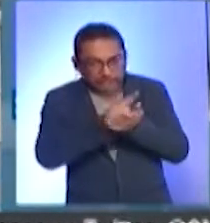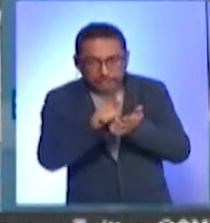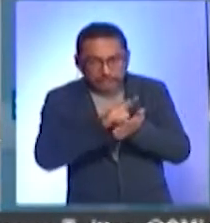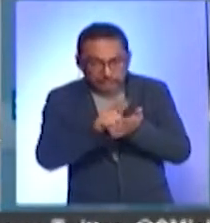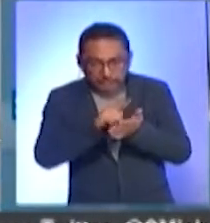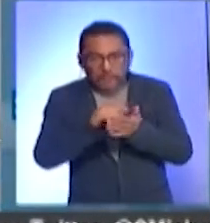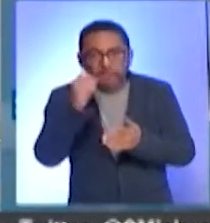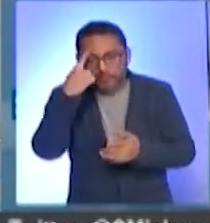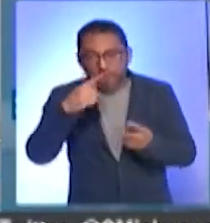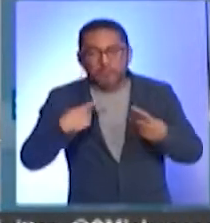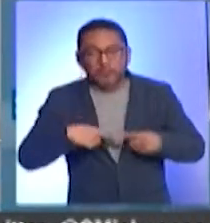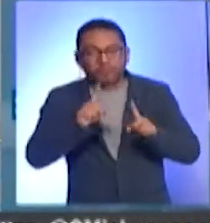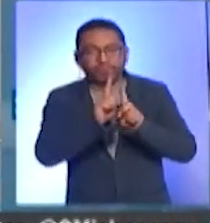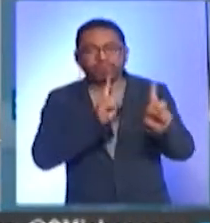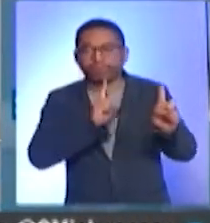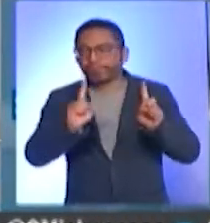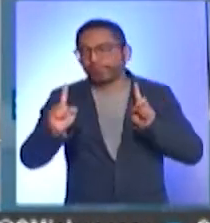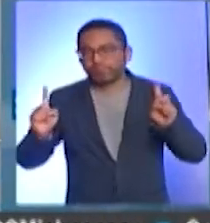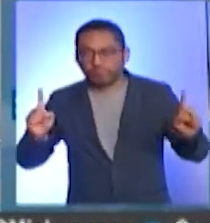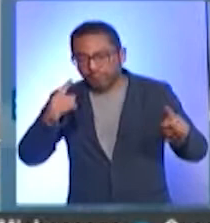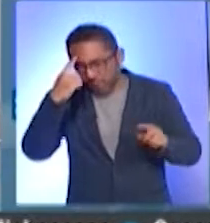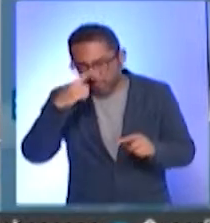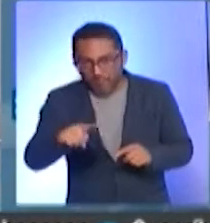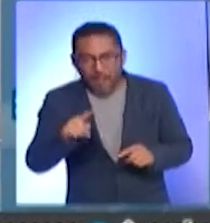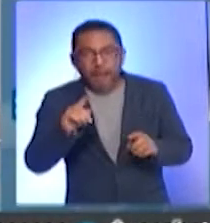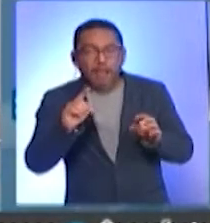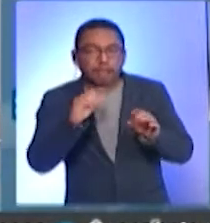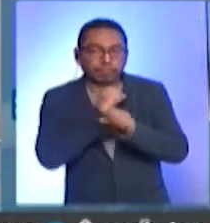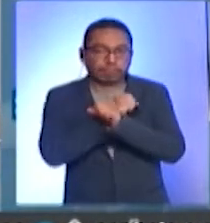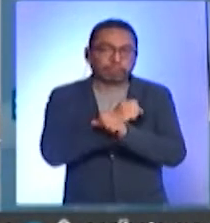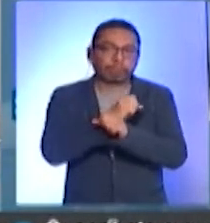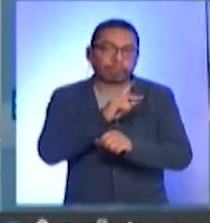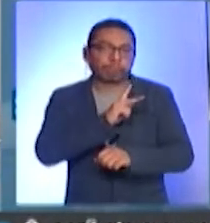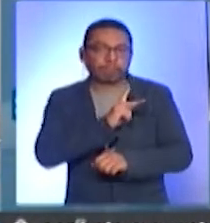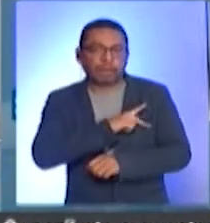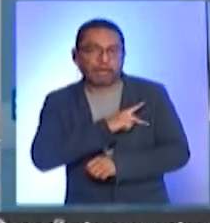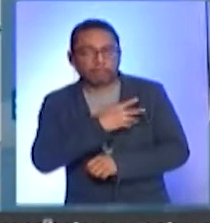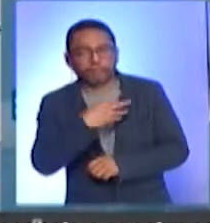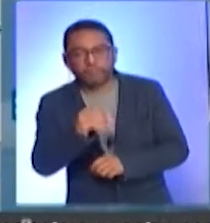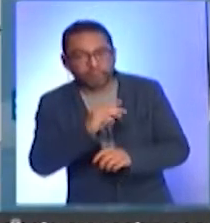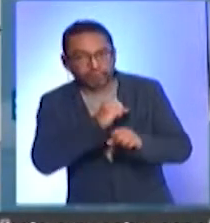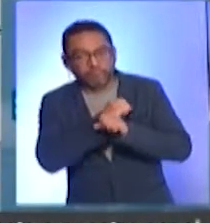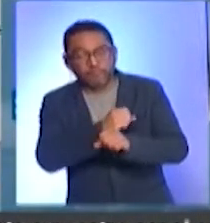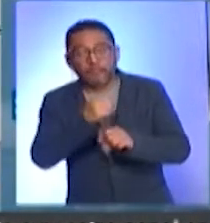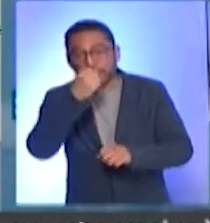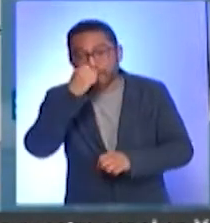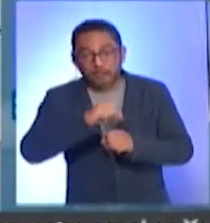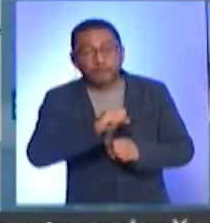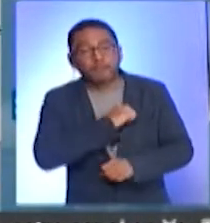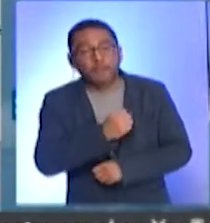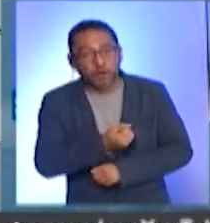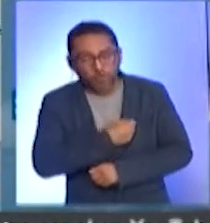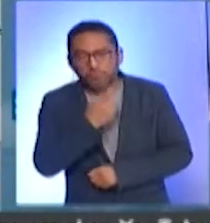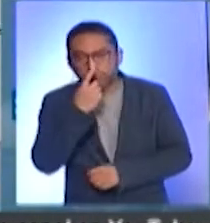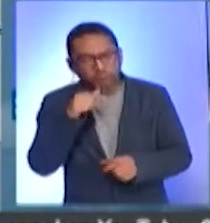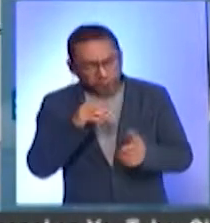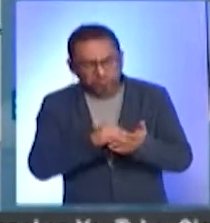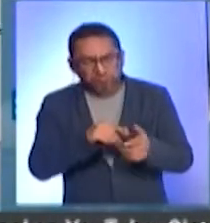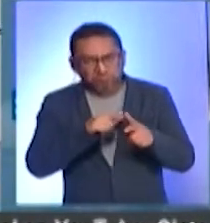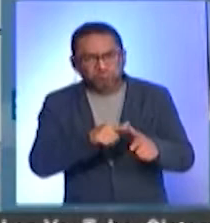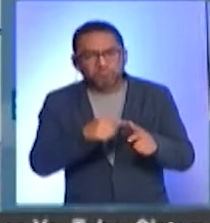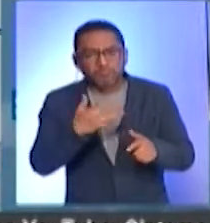social como medidas principales de contención ante el virus la secretaría de salud de michoacán se mantiene a disposición de la población